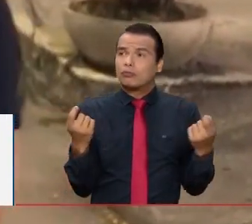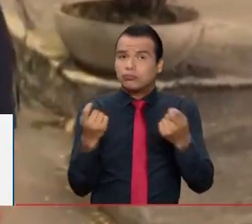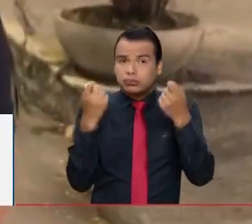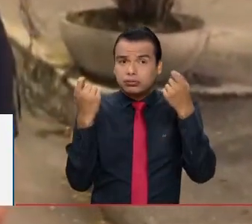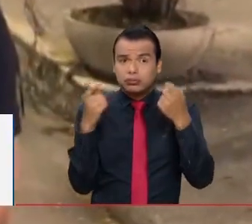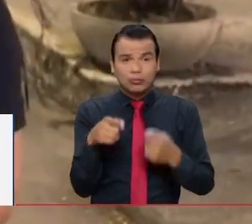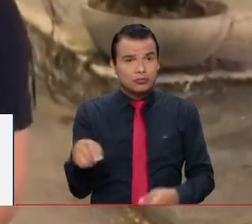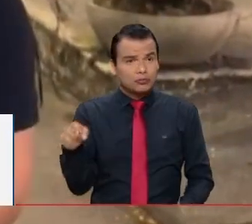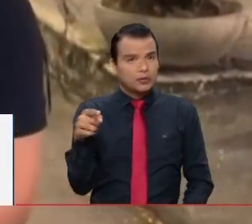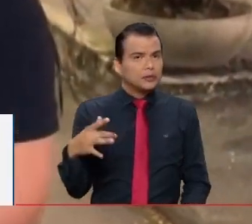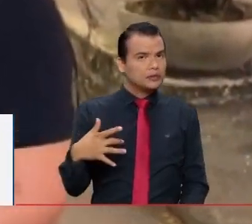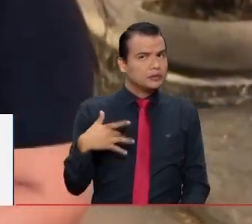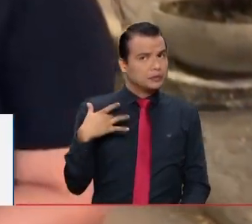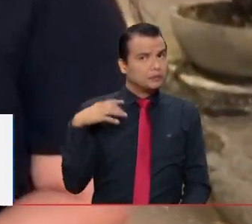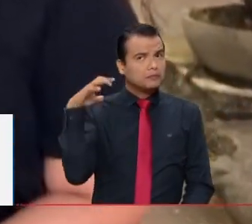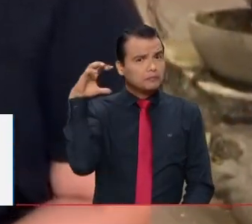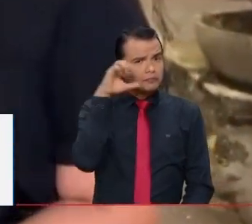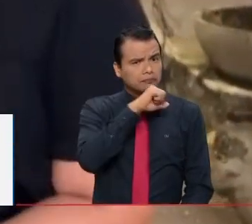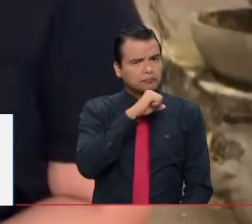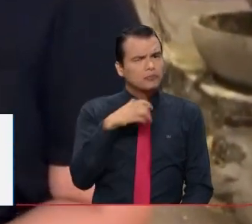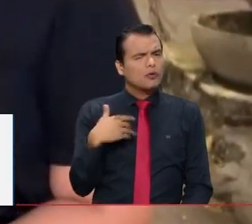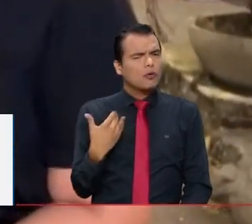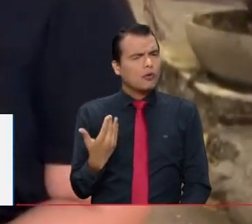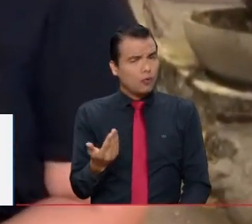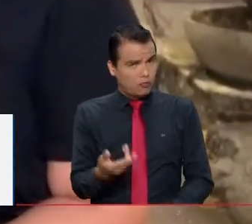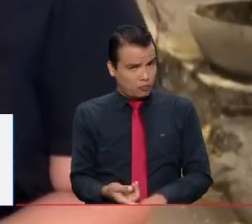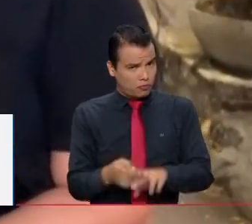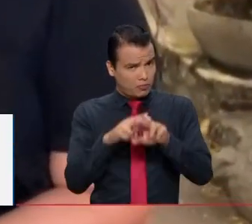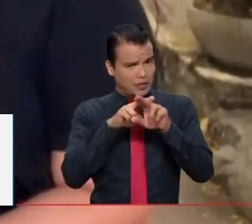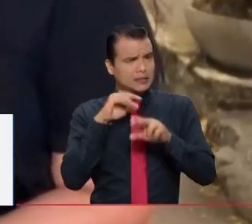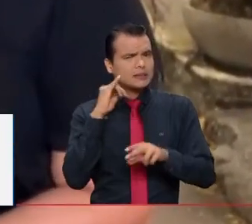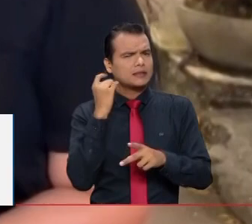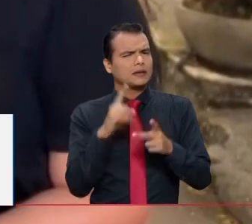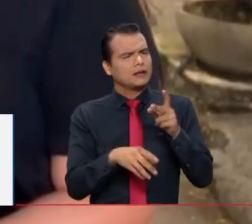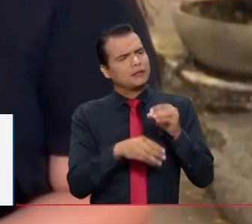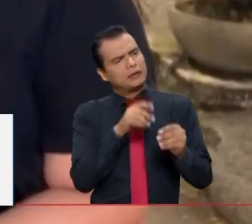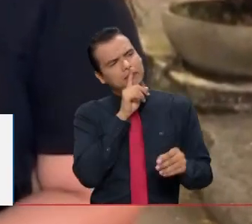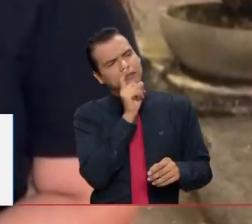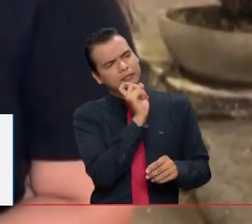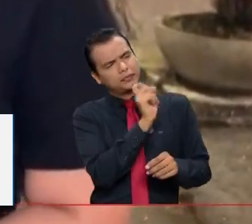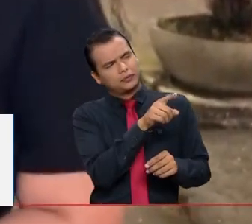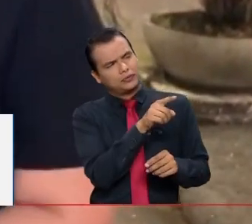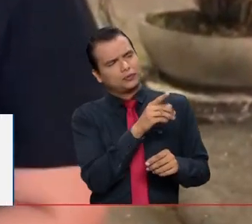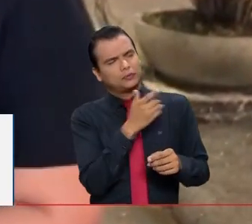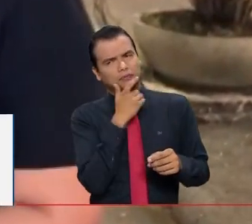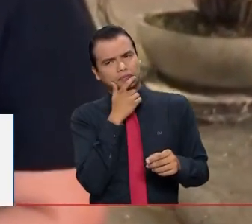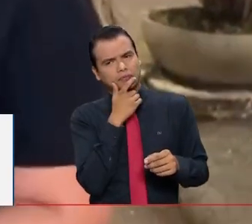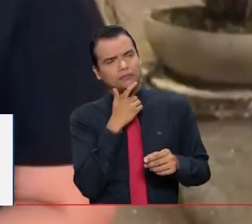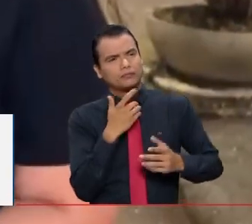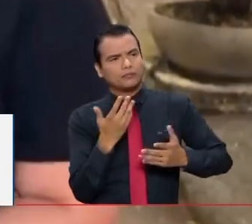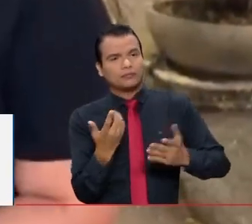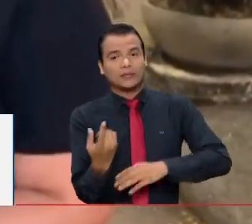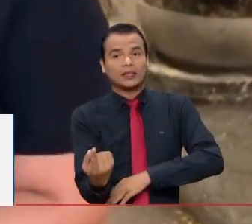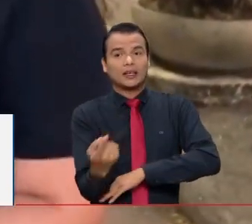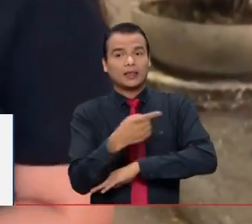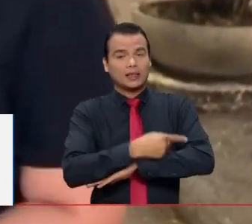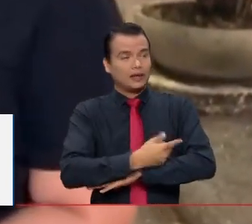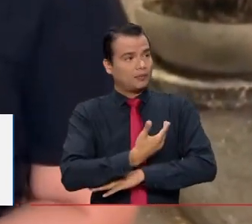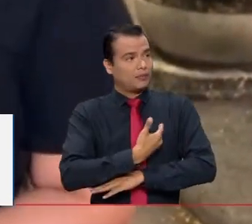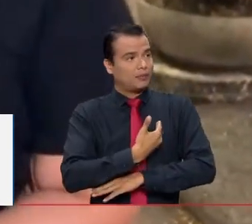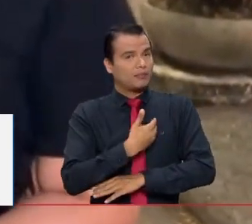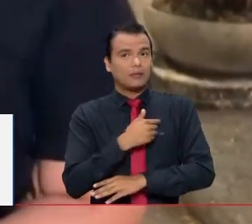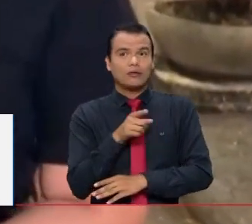para ustedes como sector gastronómico? Y la segunda, algo muy importante, ¿cómo es pasar un Día de la